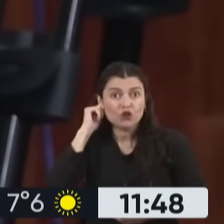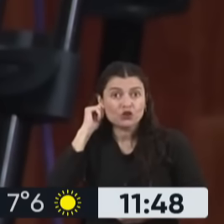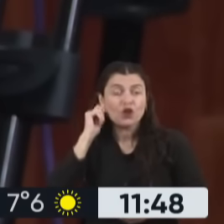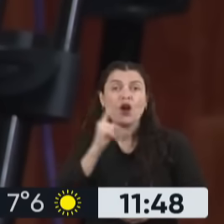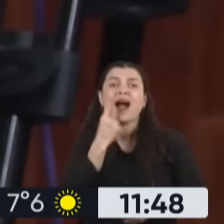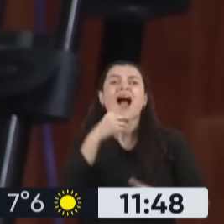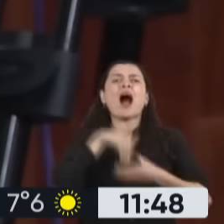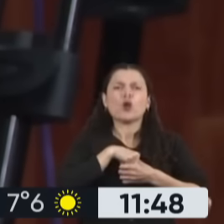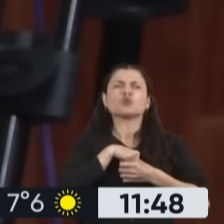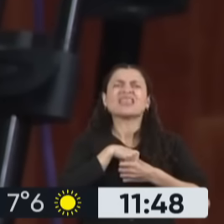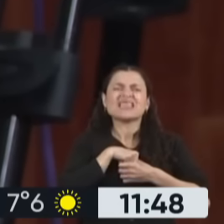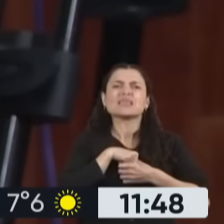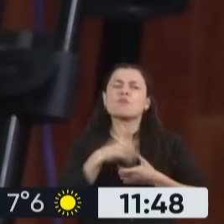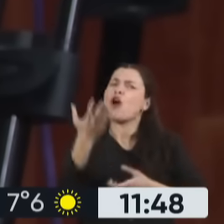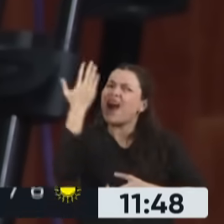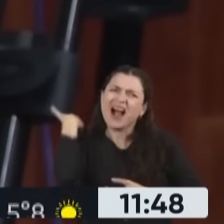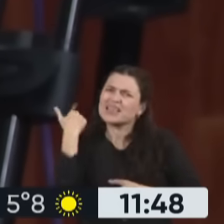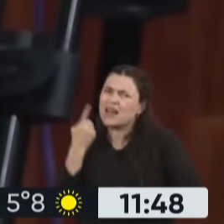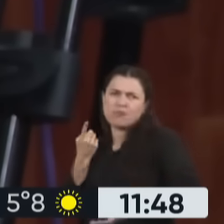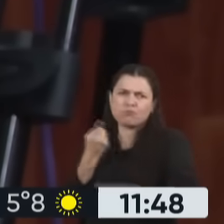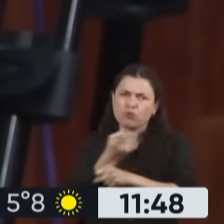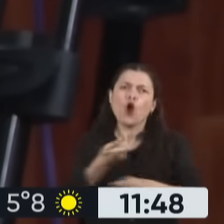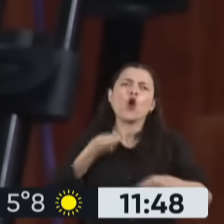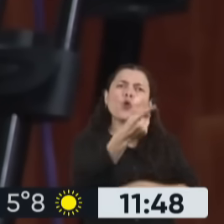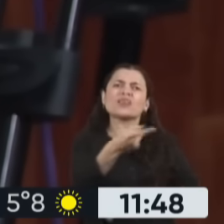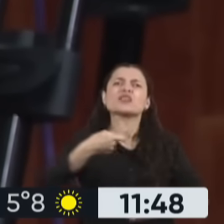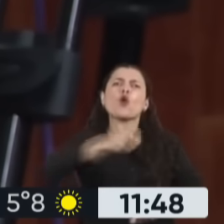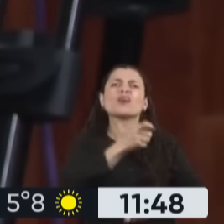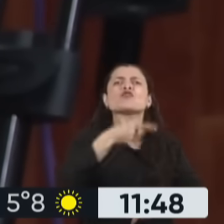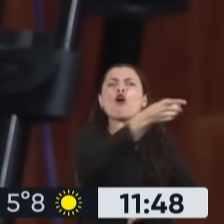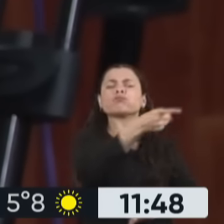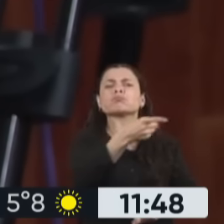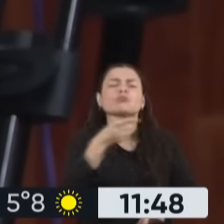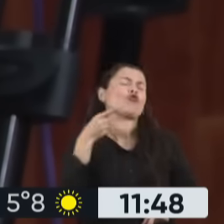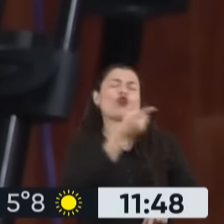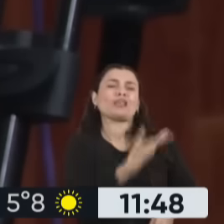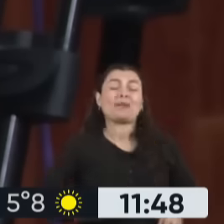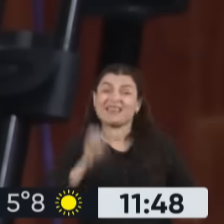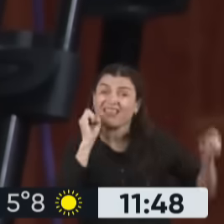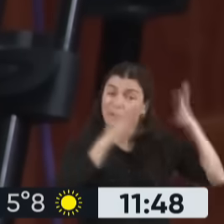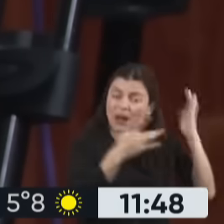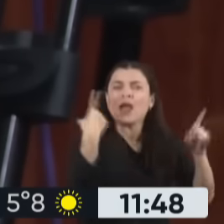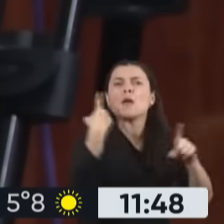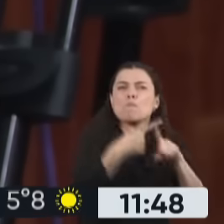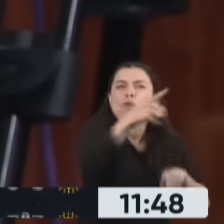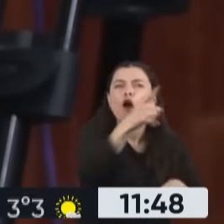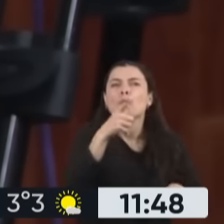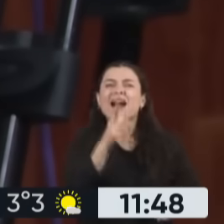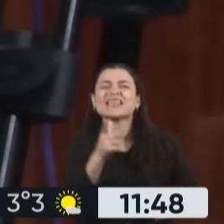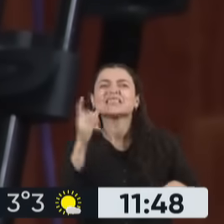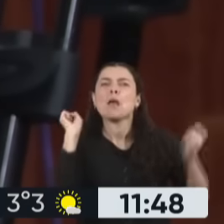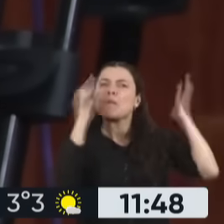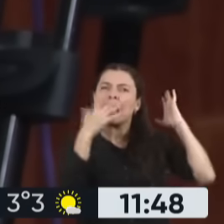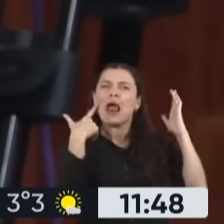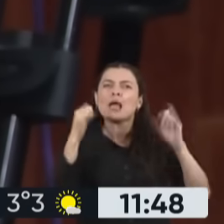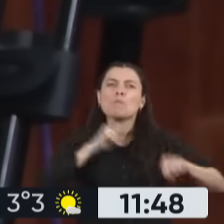que demandó ayer al presidente de la Nación, Javier Milei, por haberlo atacado en redes sociales en X. El niño le